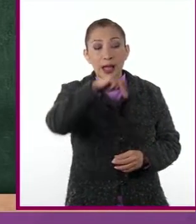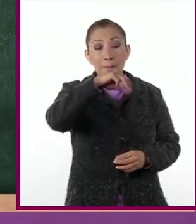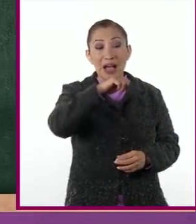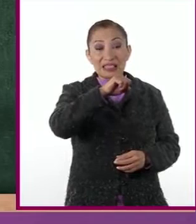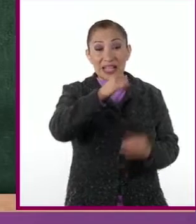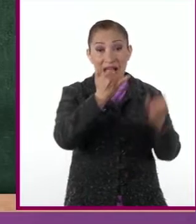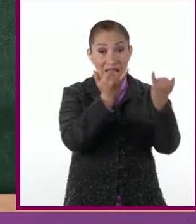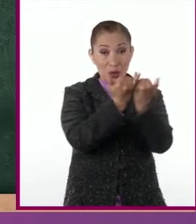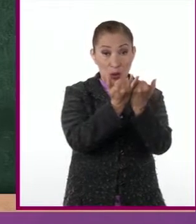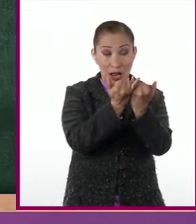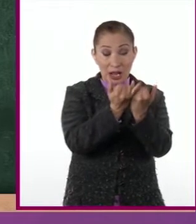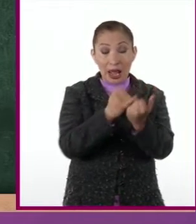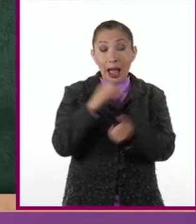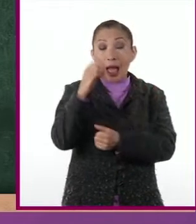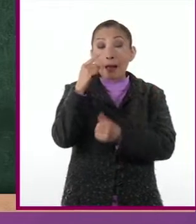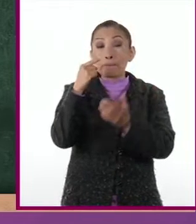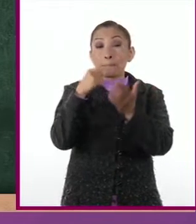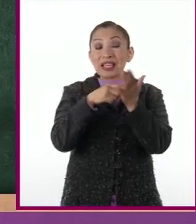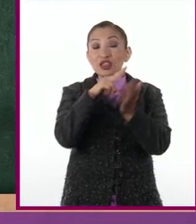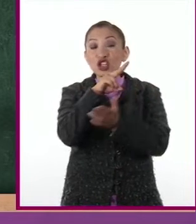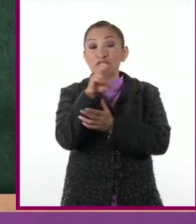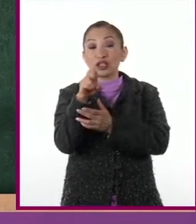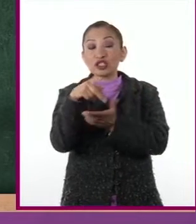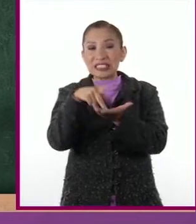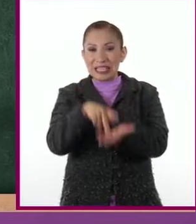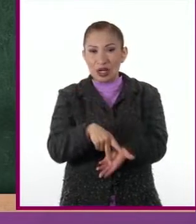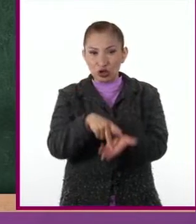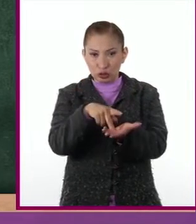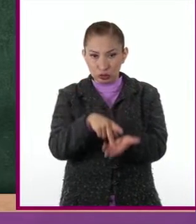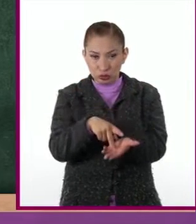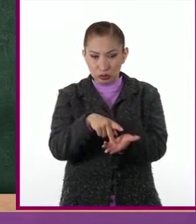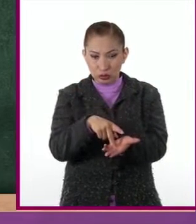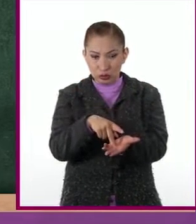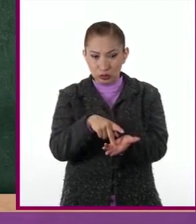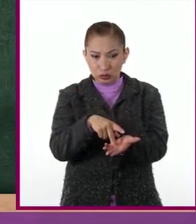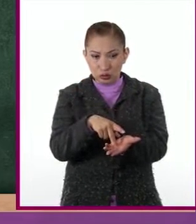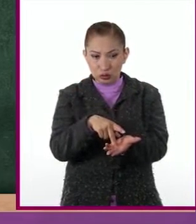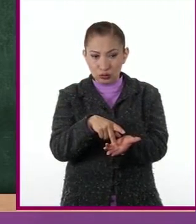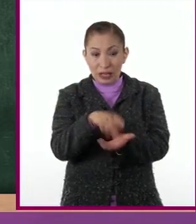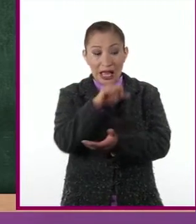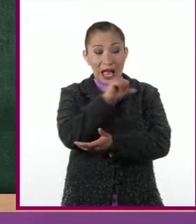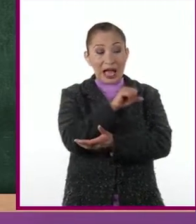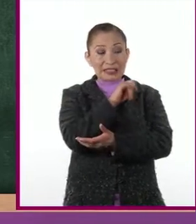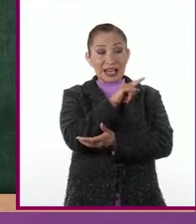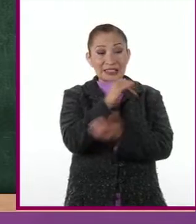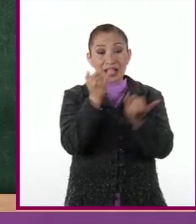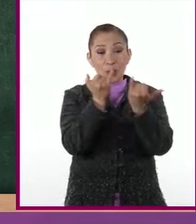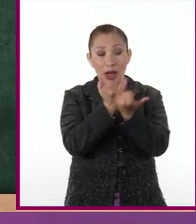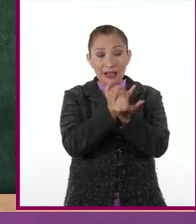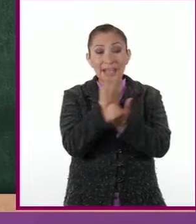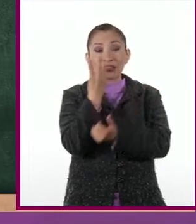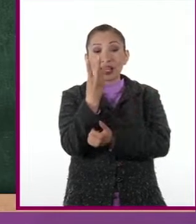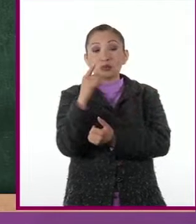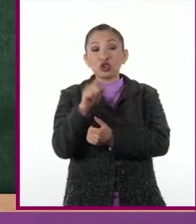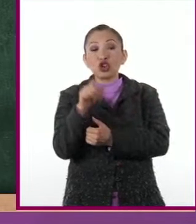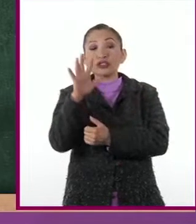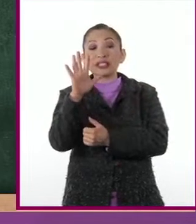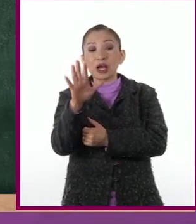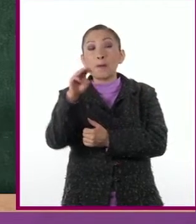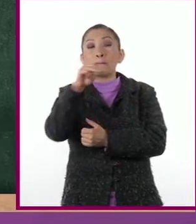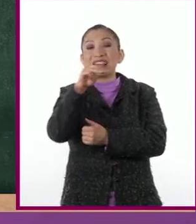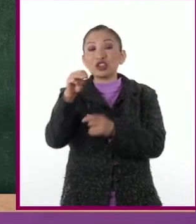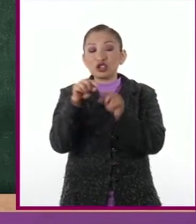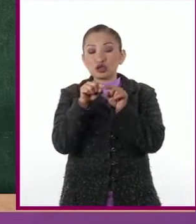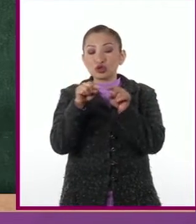masa es igual a 1.200 kilogramos. Aceleración es igual a